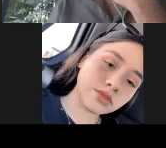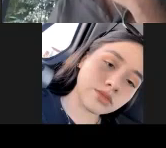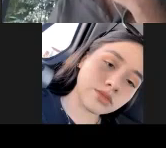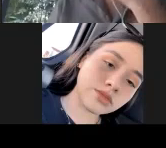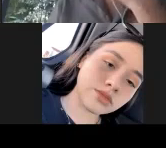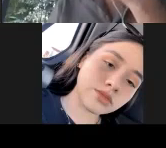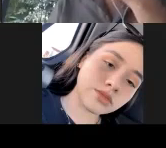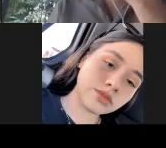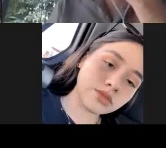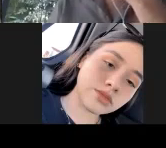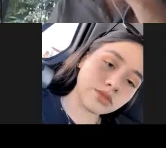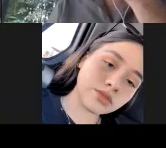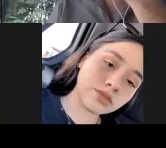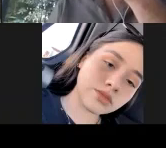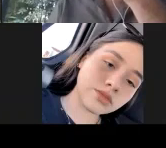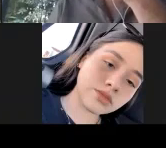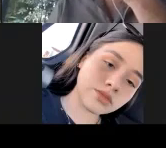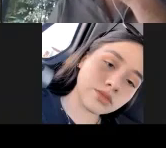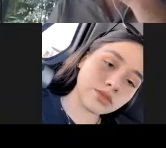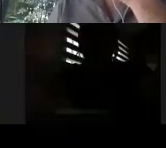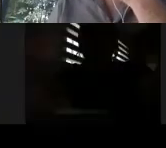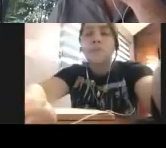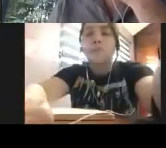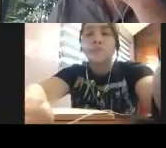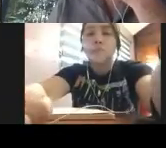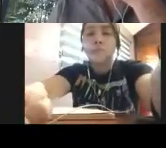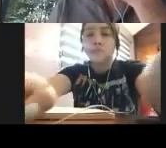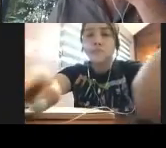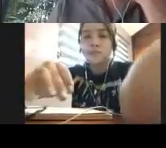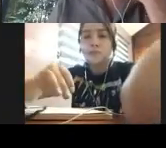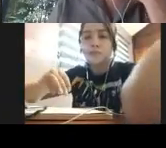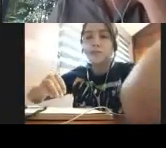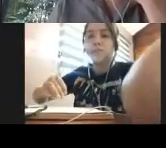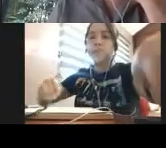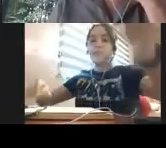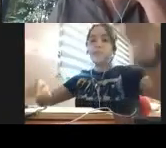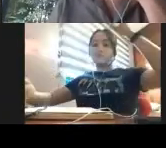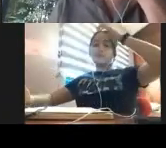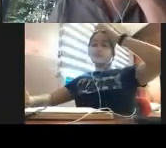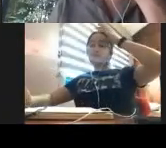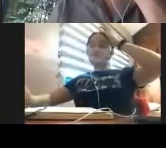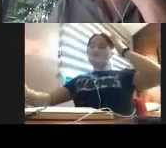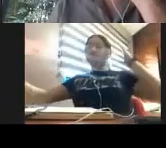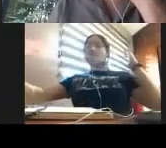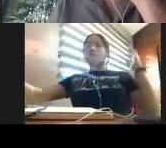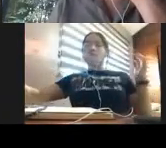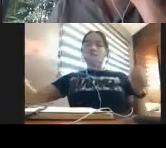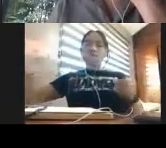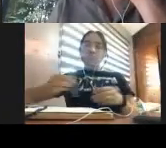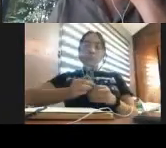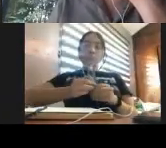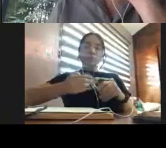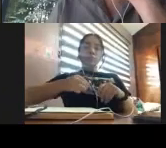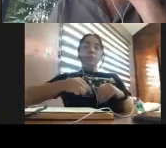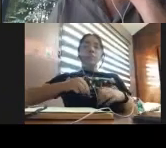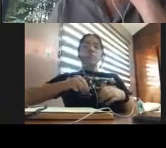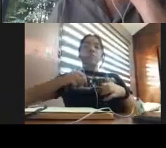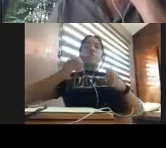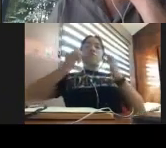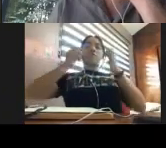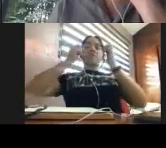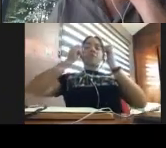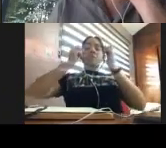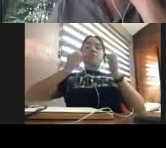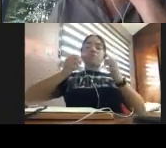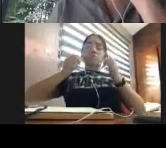interna de tu espacio y esto te va a dar la sensación de confort. Entonces, sería